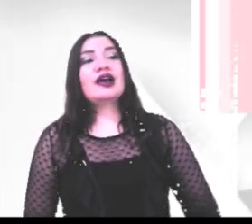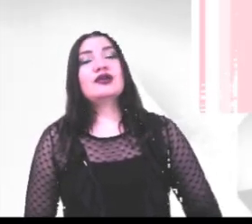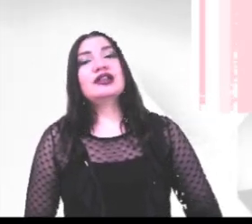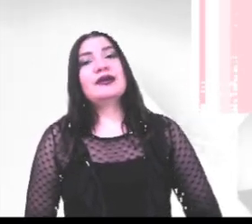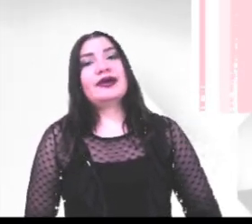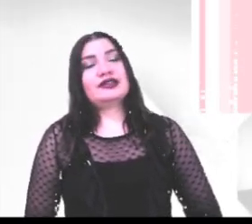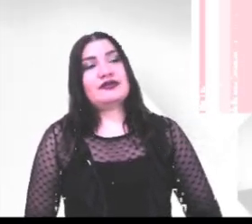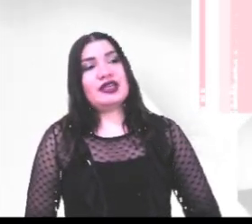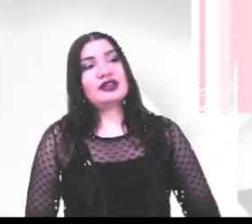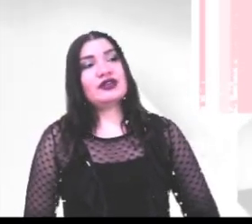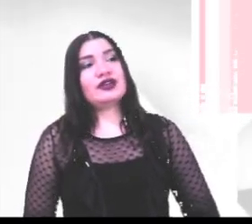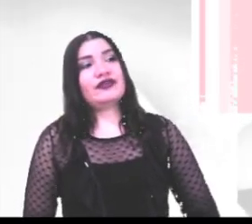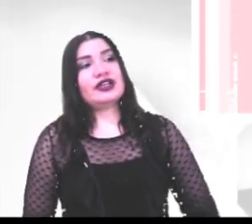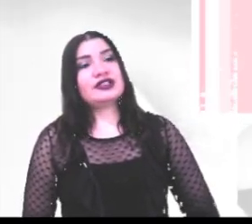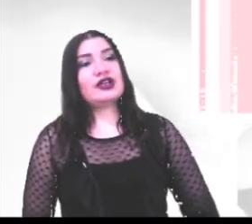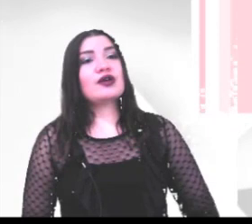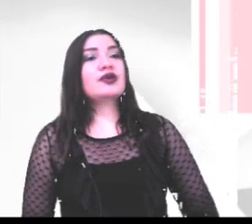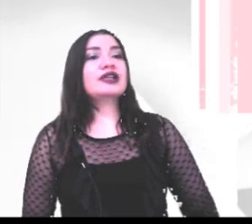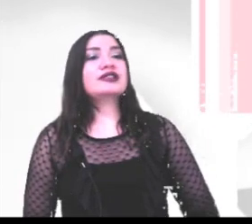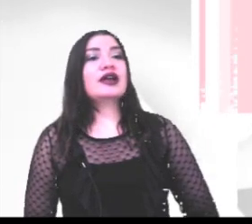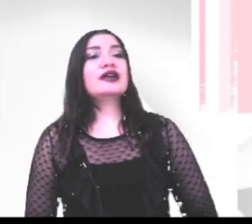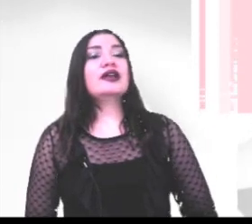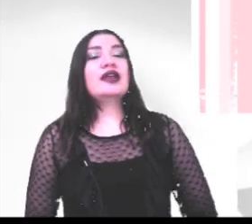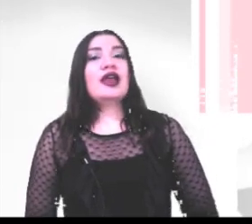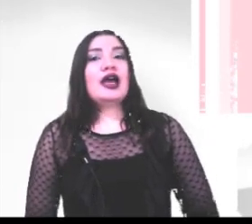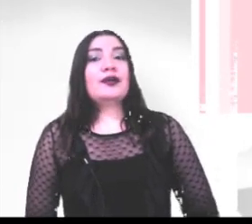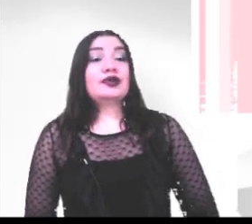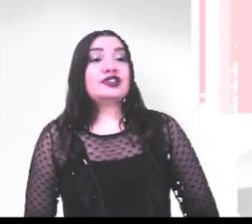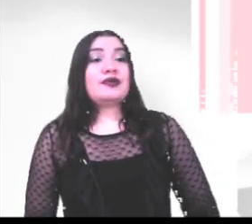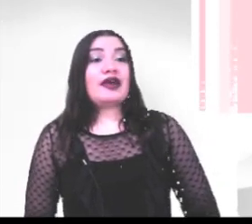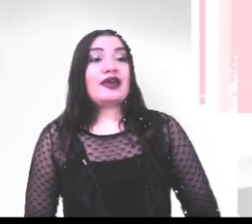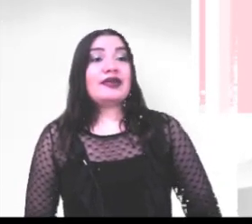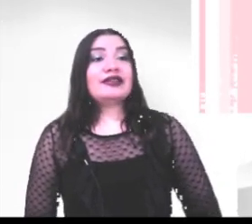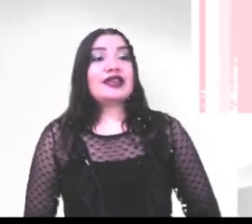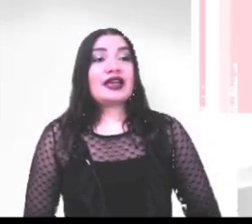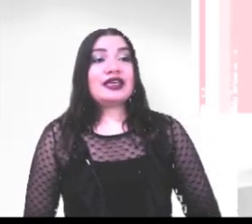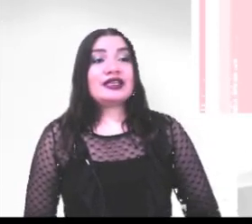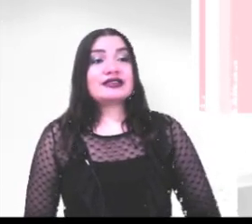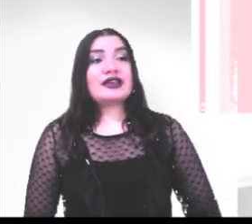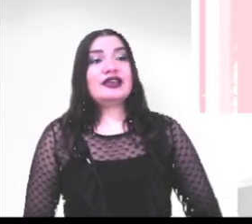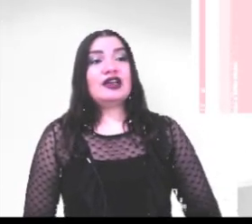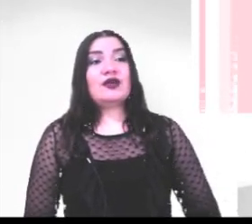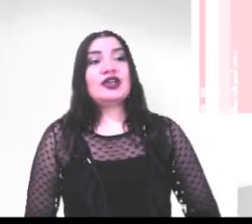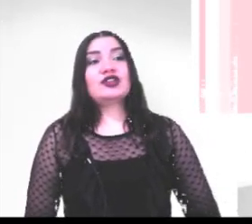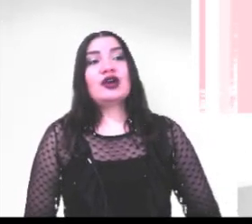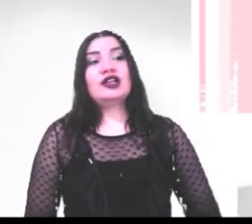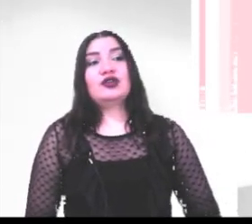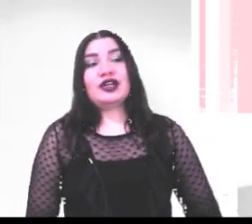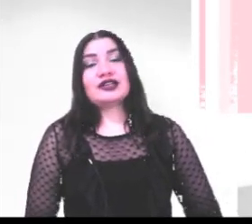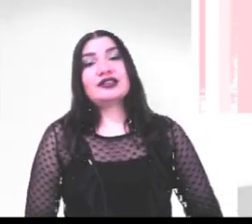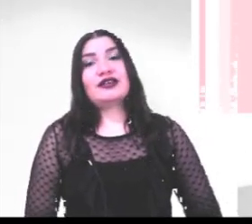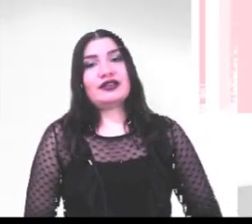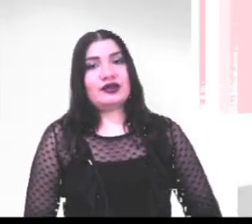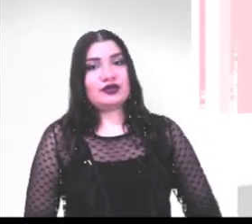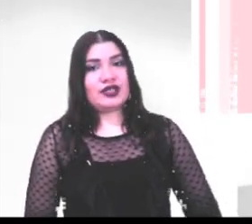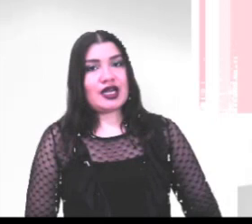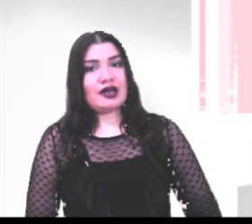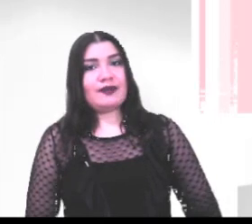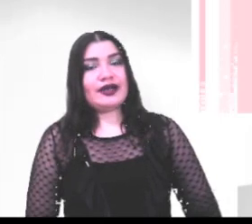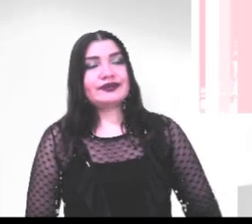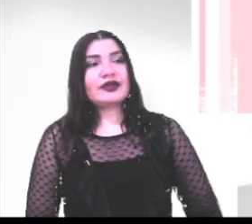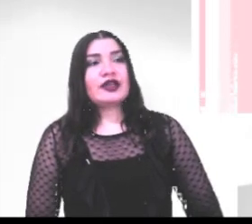ubicado en el departamento de francisco morazán aproximadamente a 15 kilómetros al noreste de